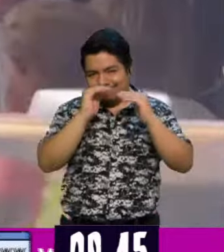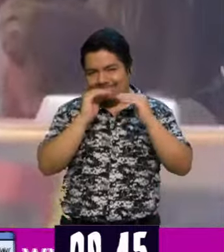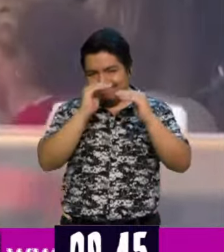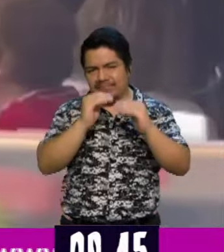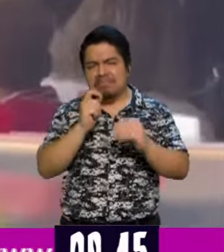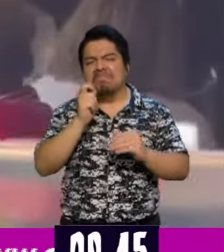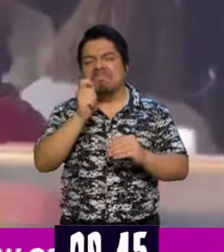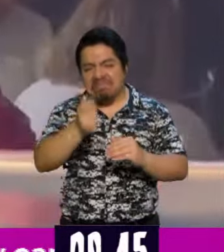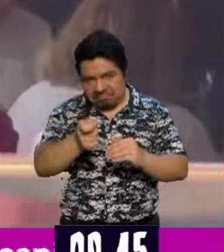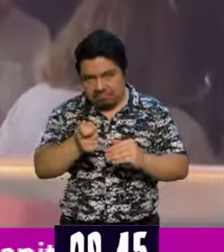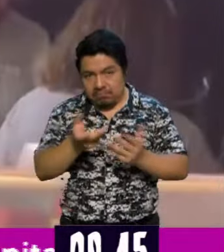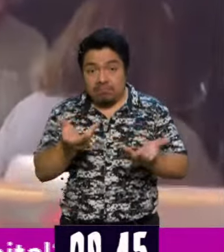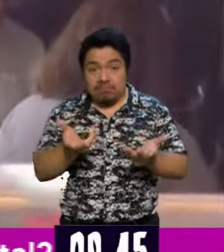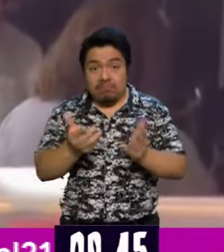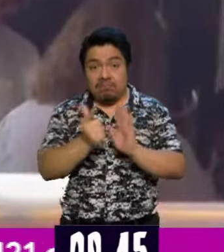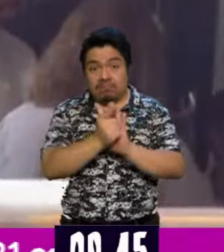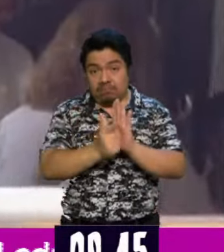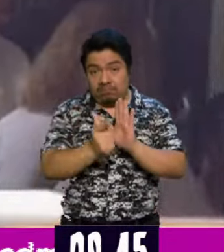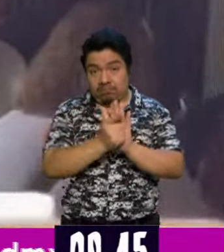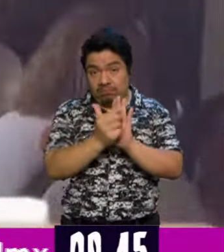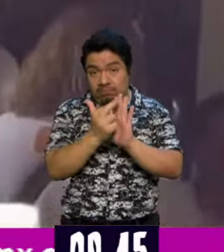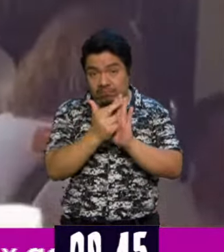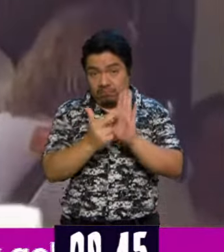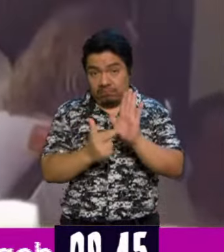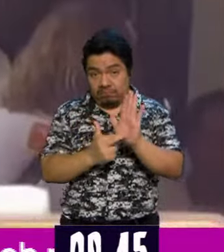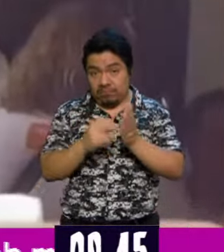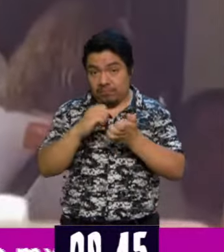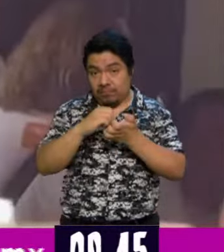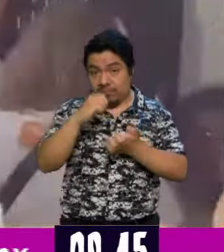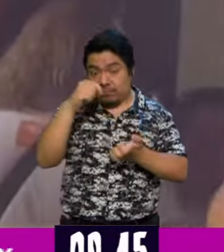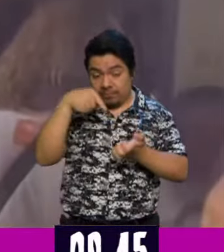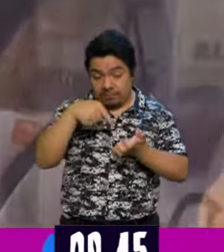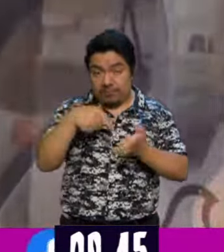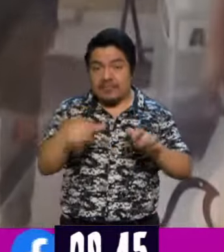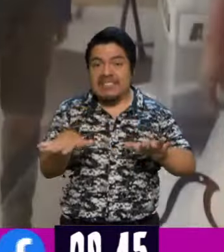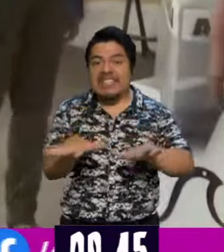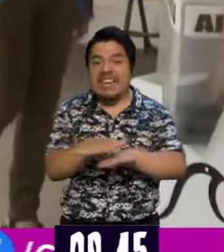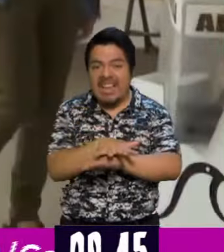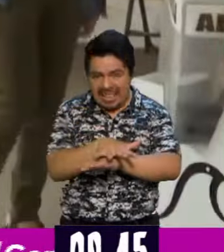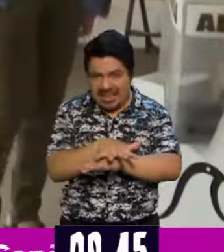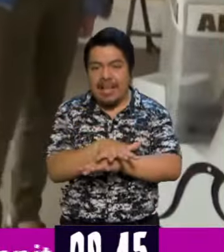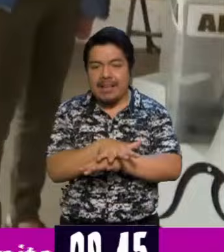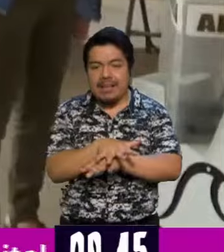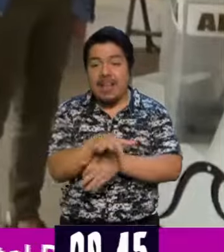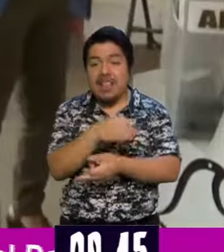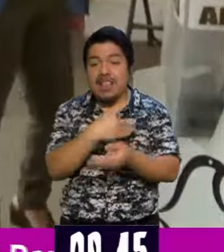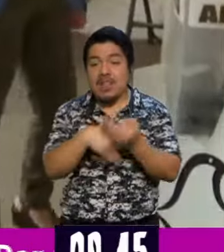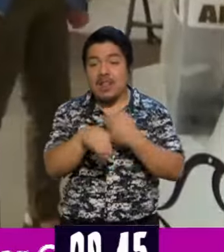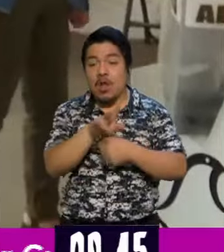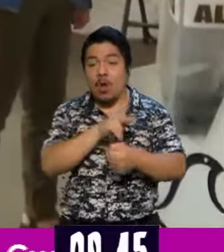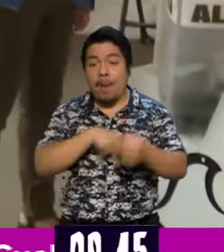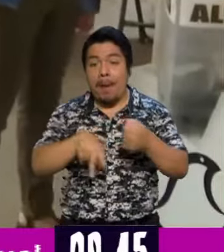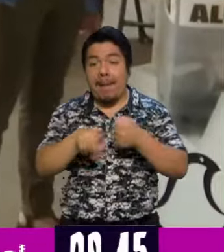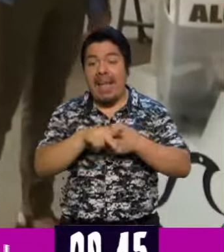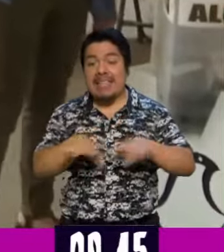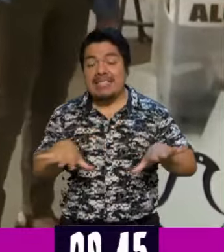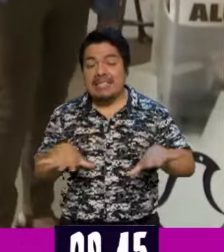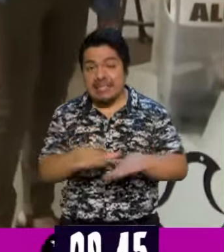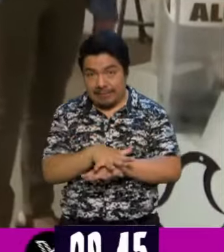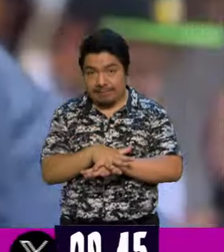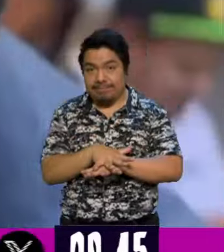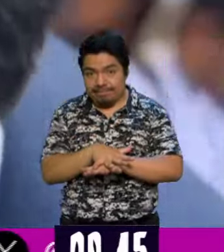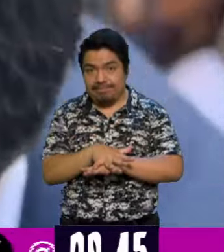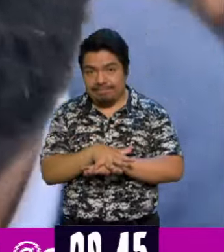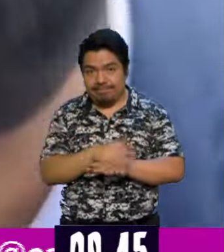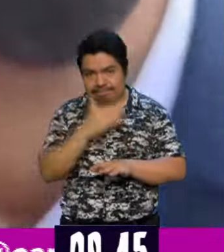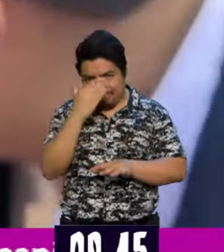decir? Reformas constitucionales, uh-huh, que transforman de fondo al país. Con algo